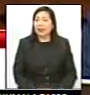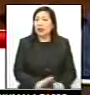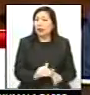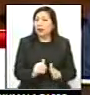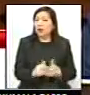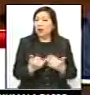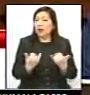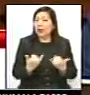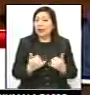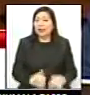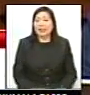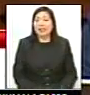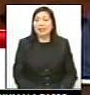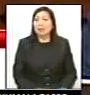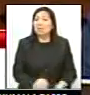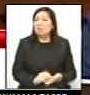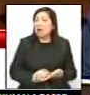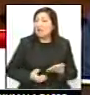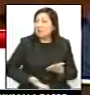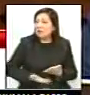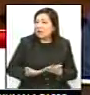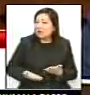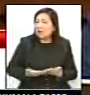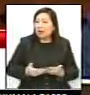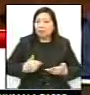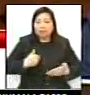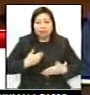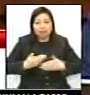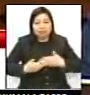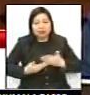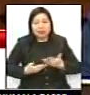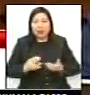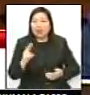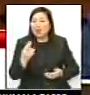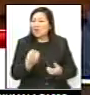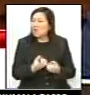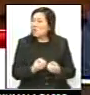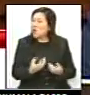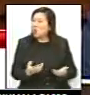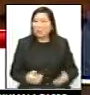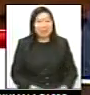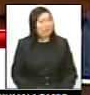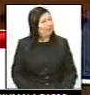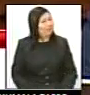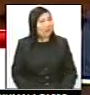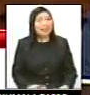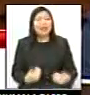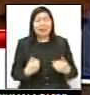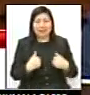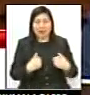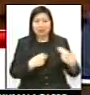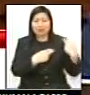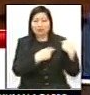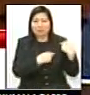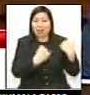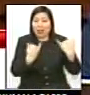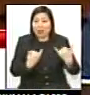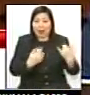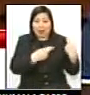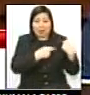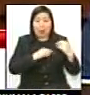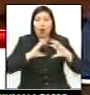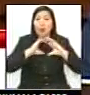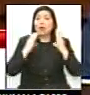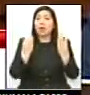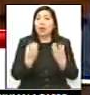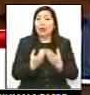este esquema de facilidades ha generado un estado de corrupción. Presidente, tenemos la responsabilidad en este Congreso, si queremos